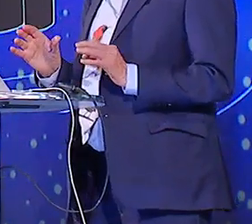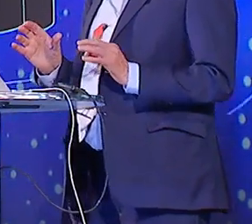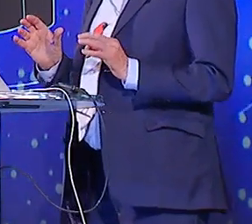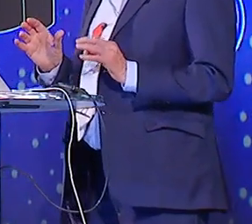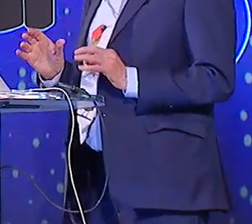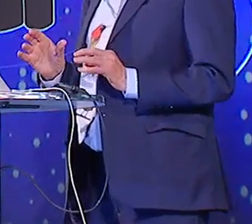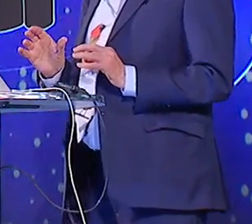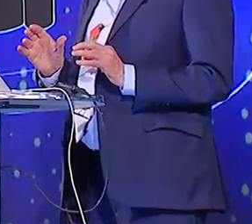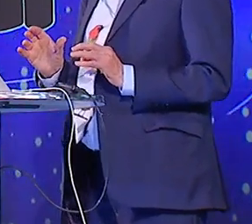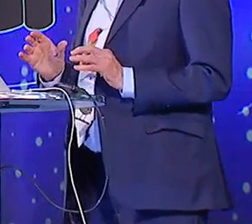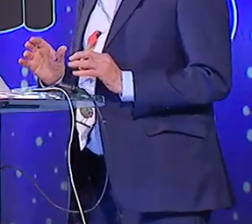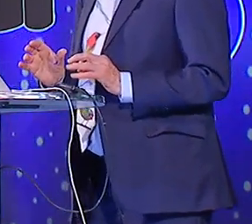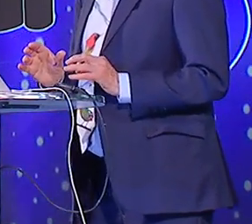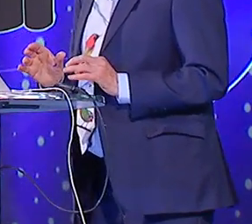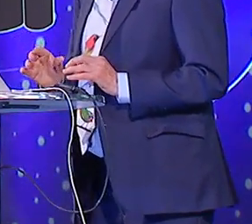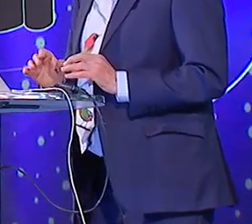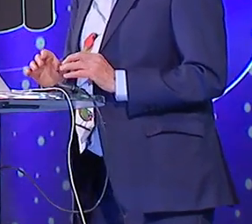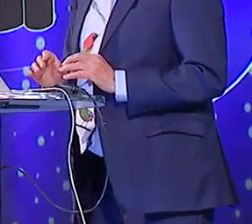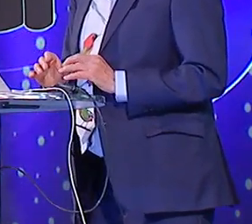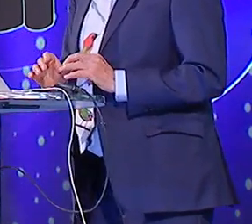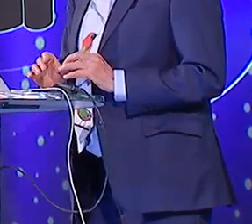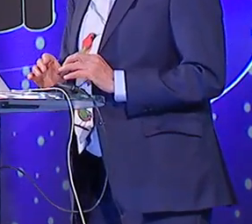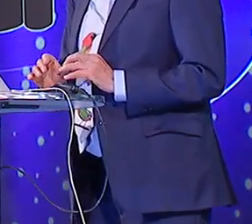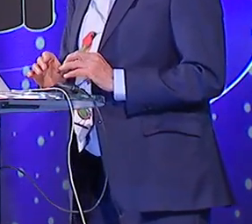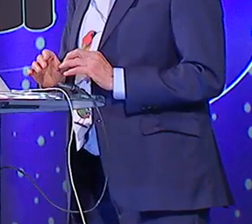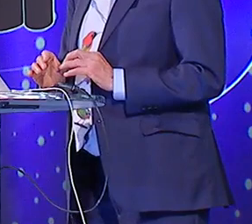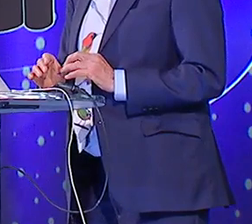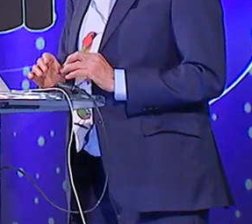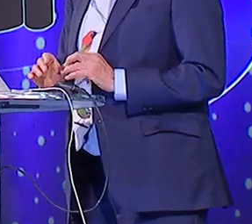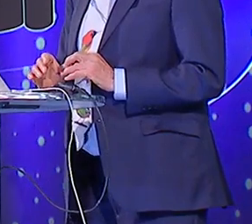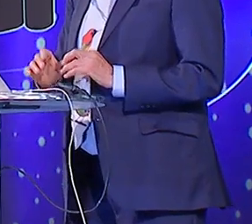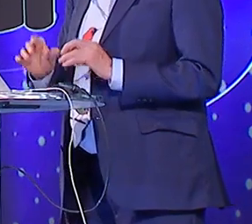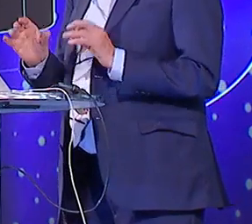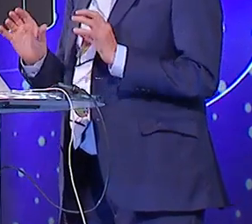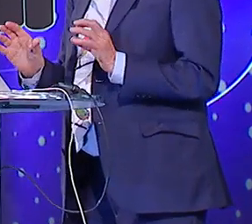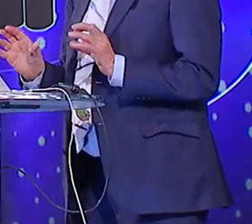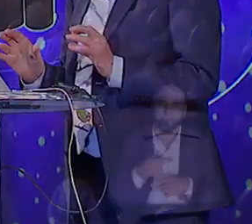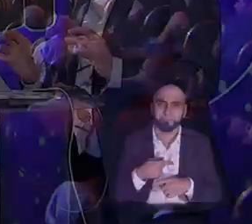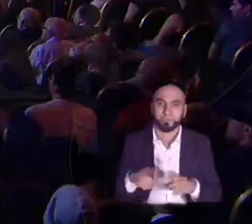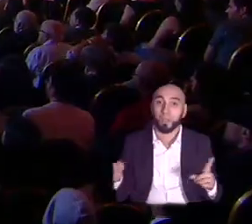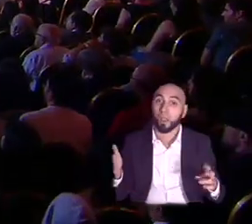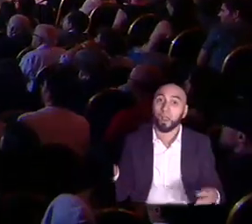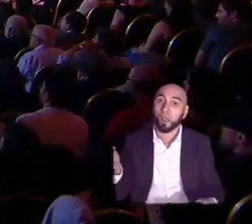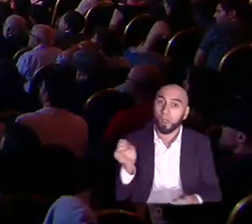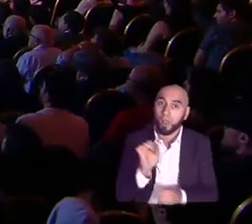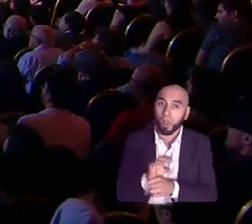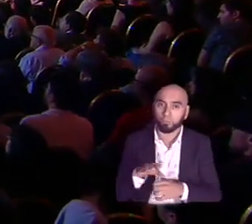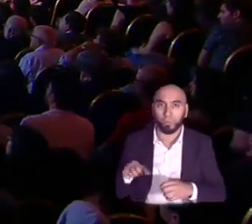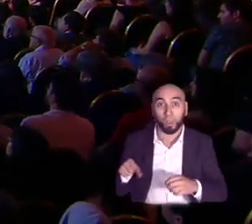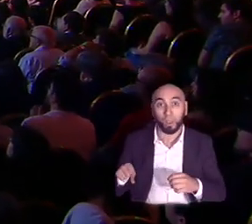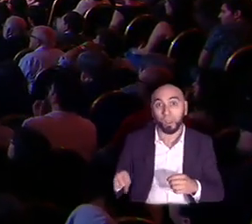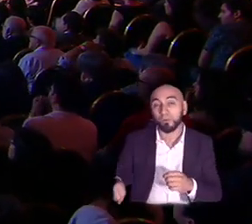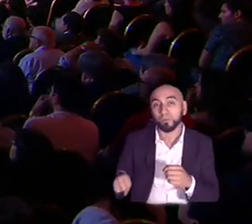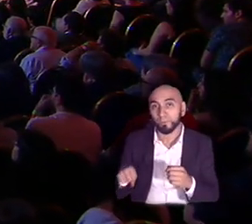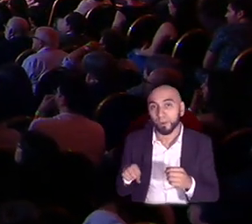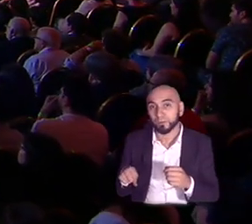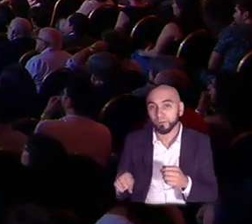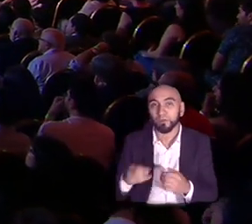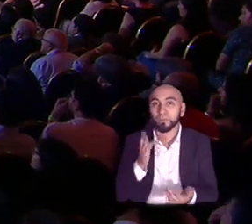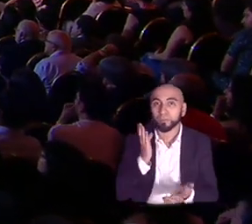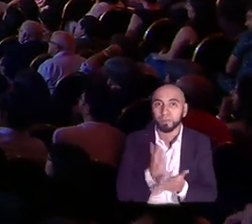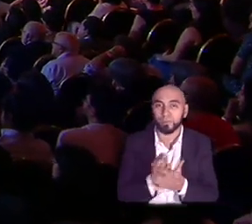carriología se ha vuelto académico. Los autos automáticos deben ser programados con anticipación